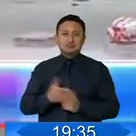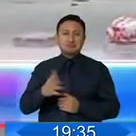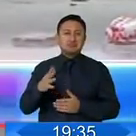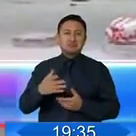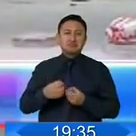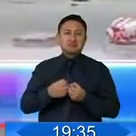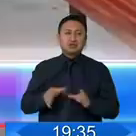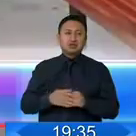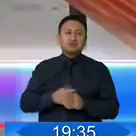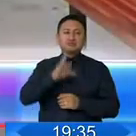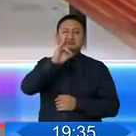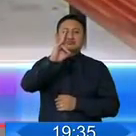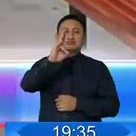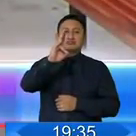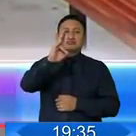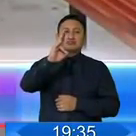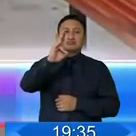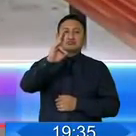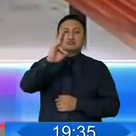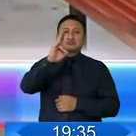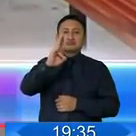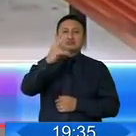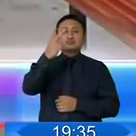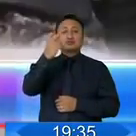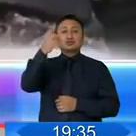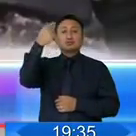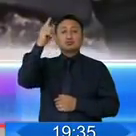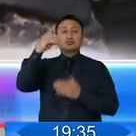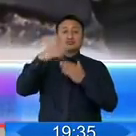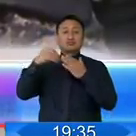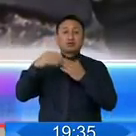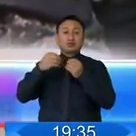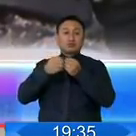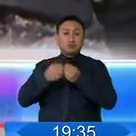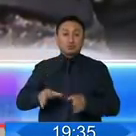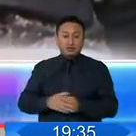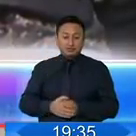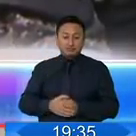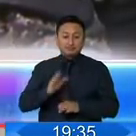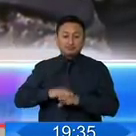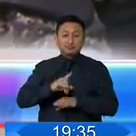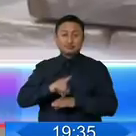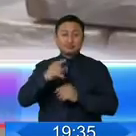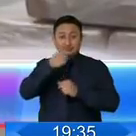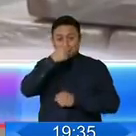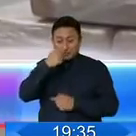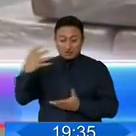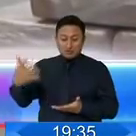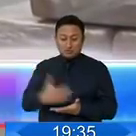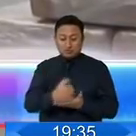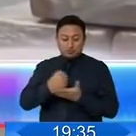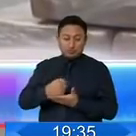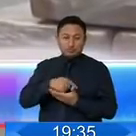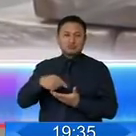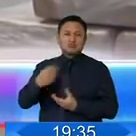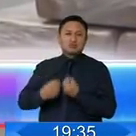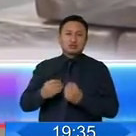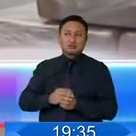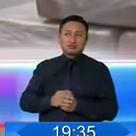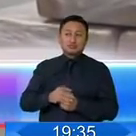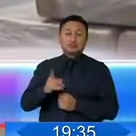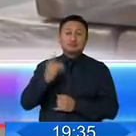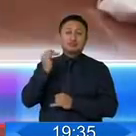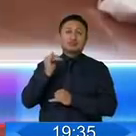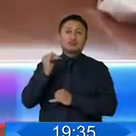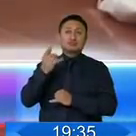aproximado de 712 millones de dólares, equivalentes a la droga que se ha decomisado y que tenía como destino, tanto para